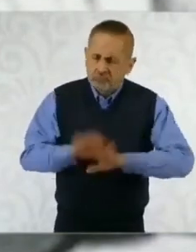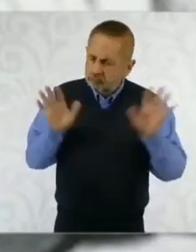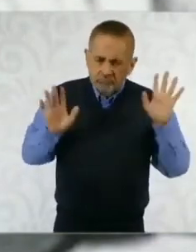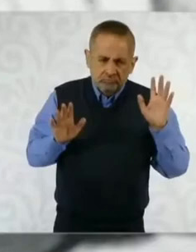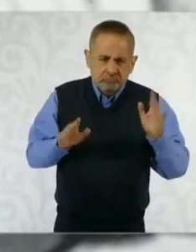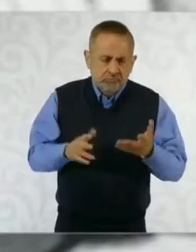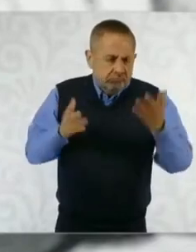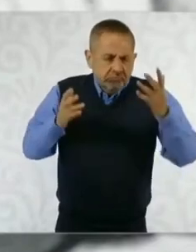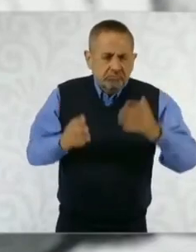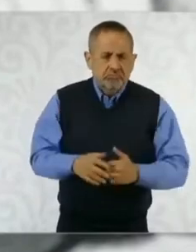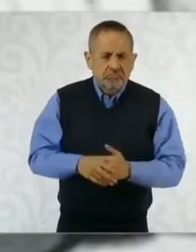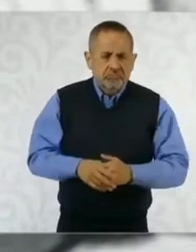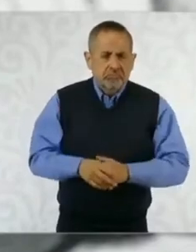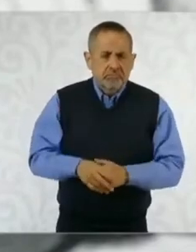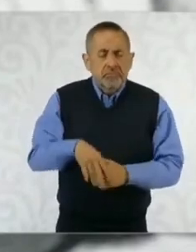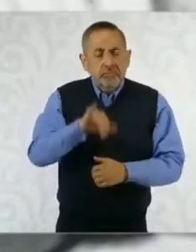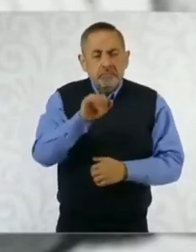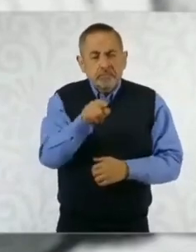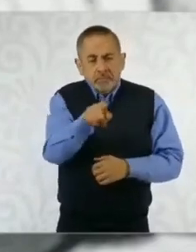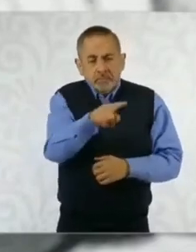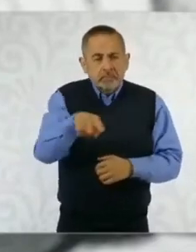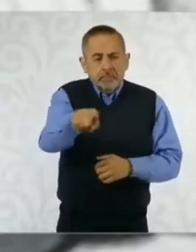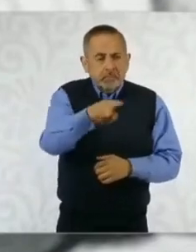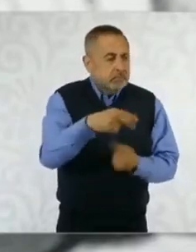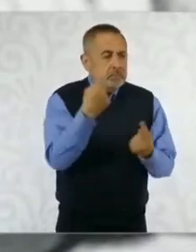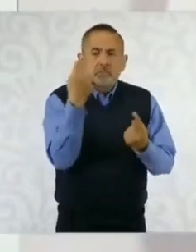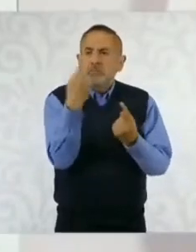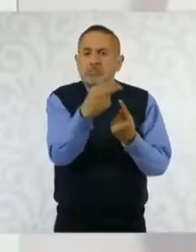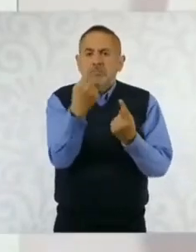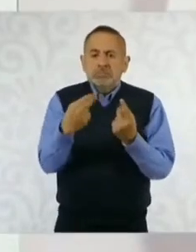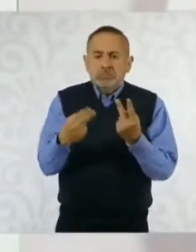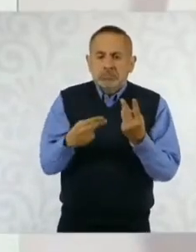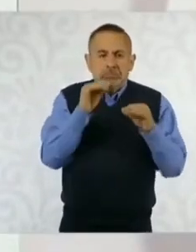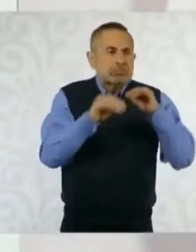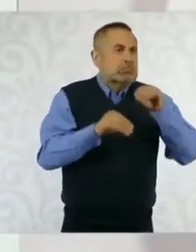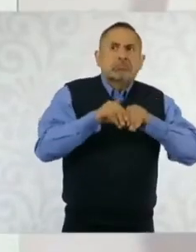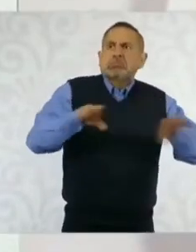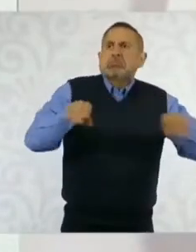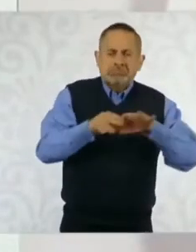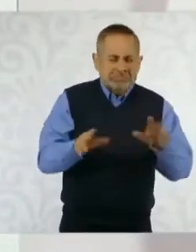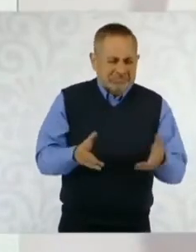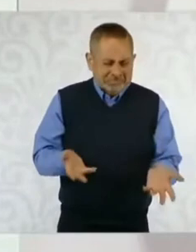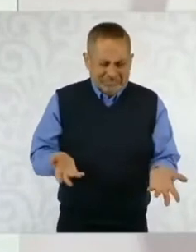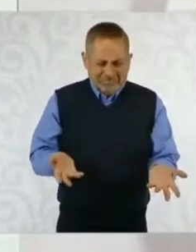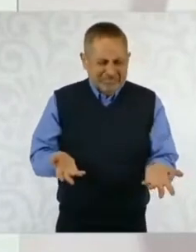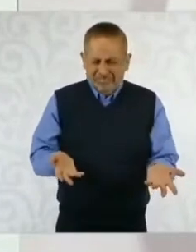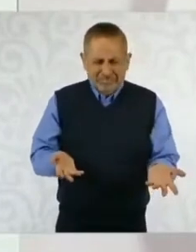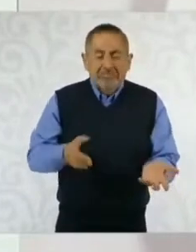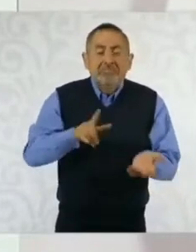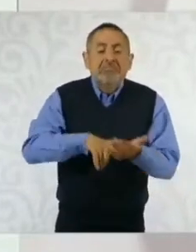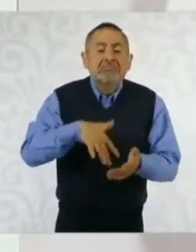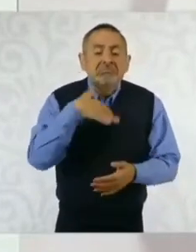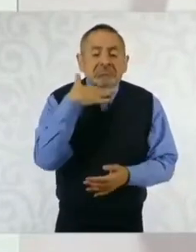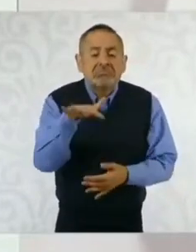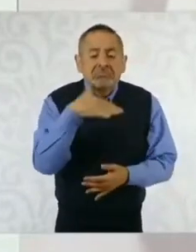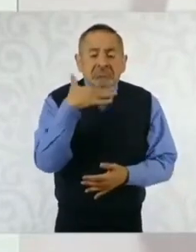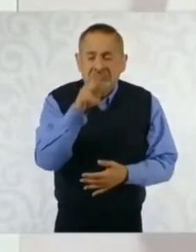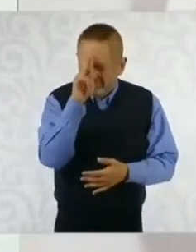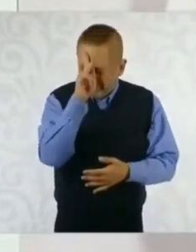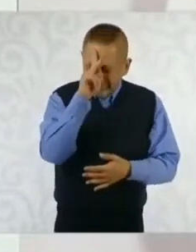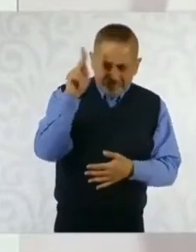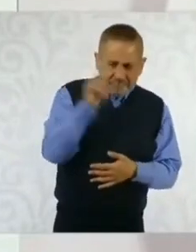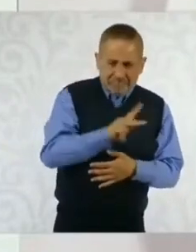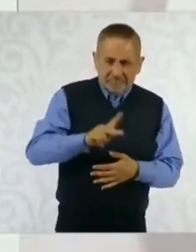Entonces, sí, pero ustedes están poniendo nombres. Entonces, la mayor corrupción de lo